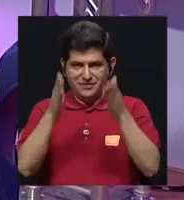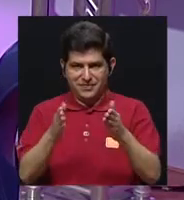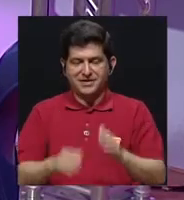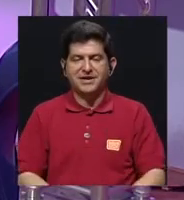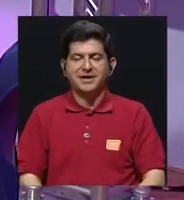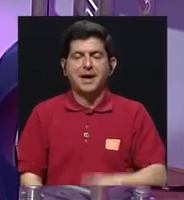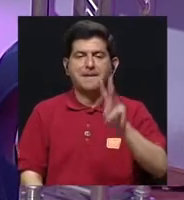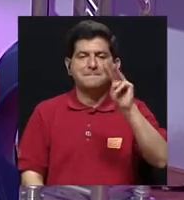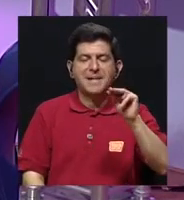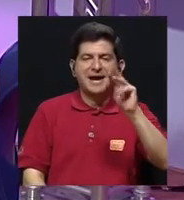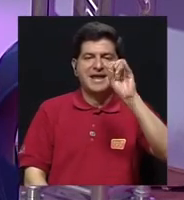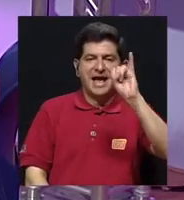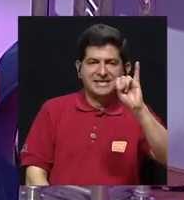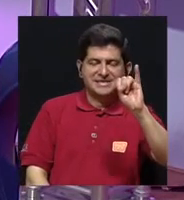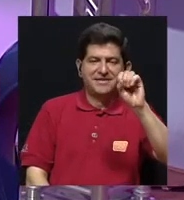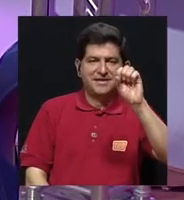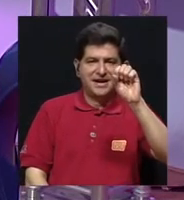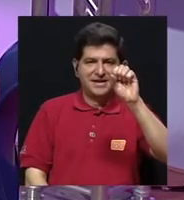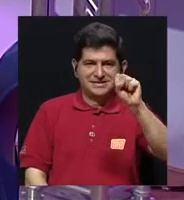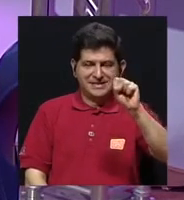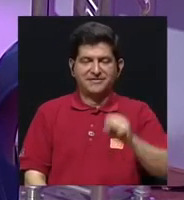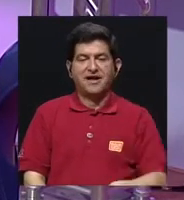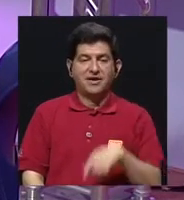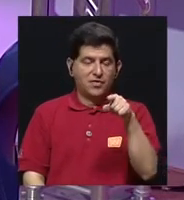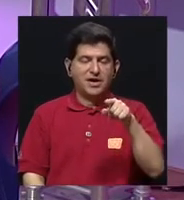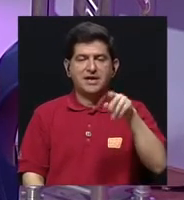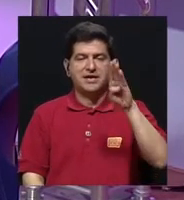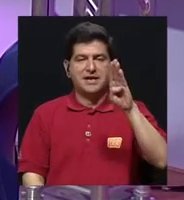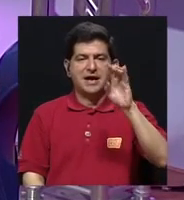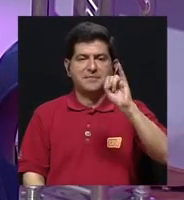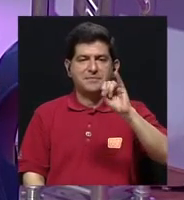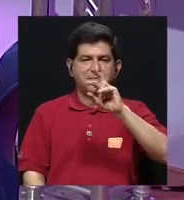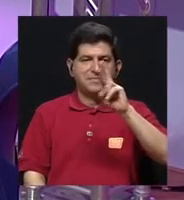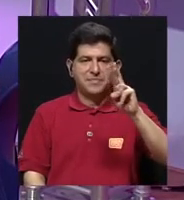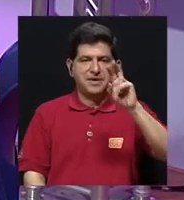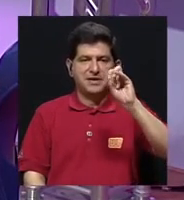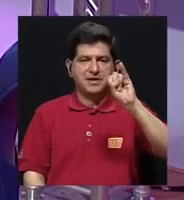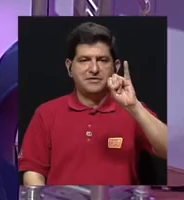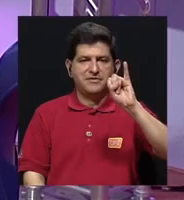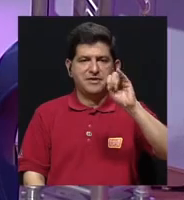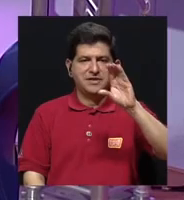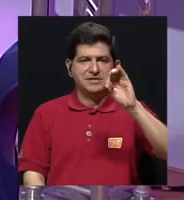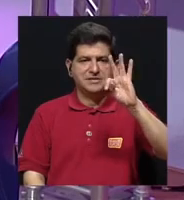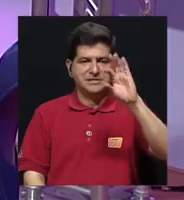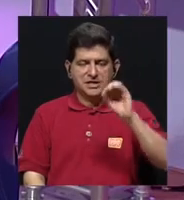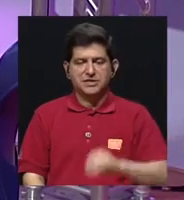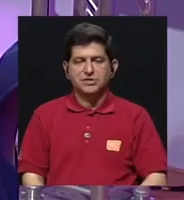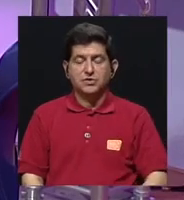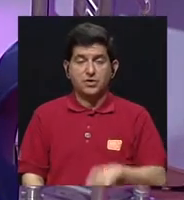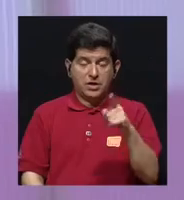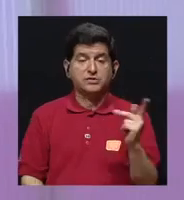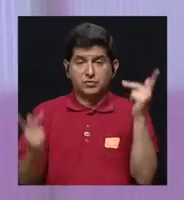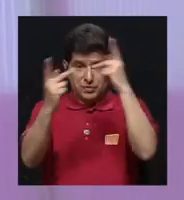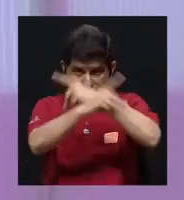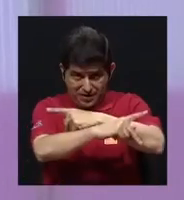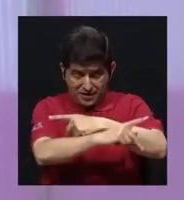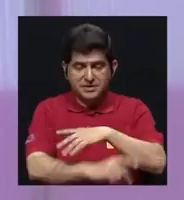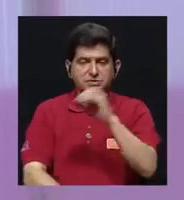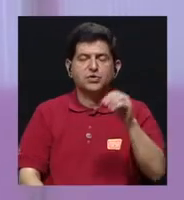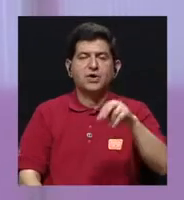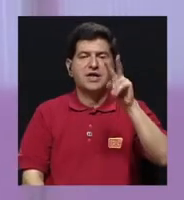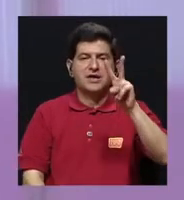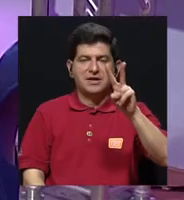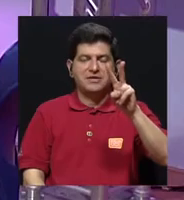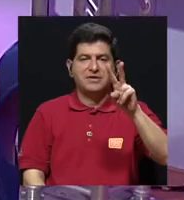doña María Isabel Serrano, que ella es de Virrecito de Paraíso, ¿es así? Sí. Muchas gracias y bienvenida. Gracias. Y